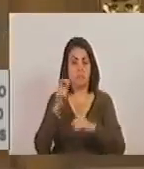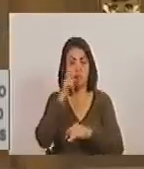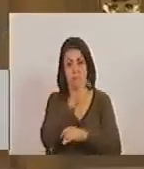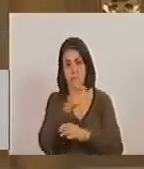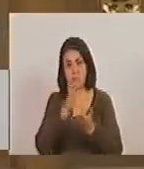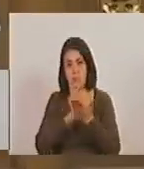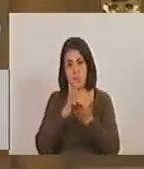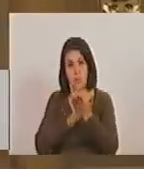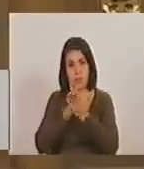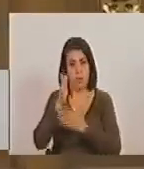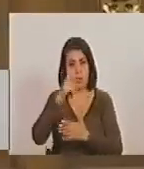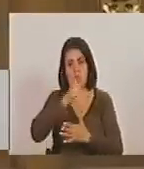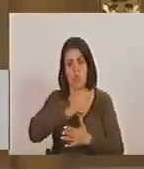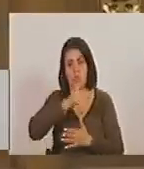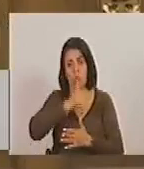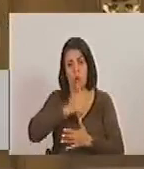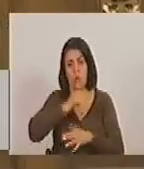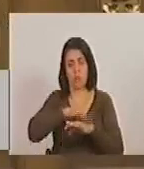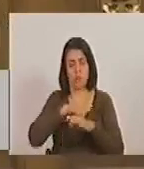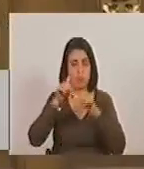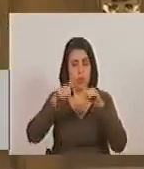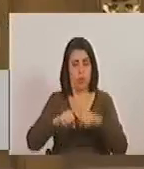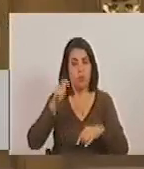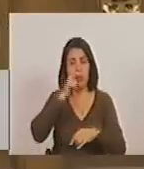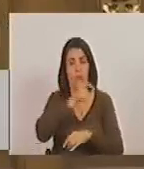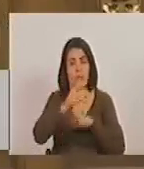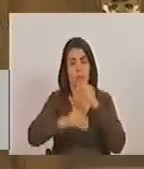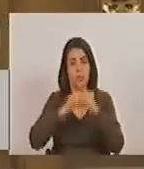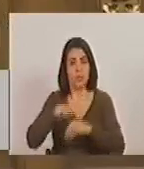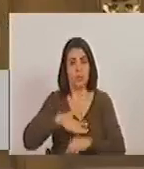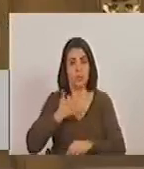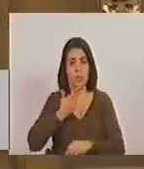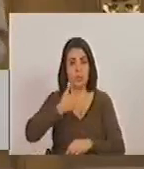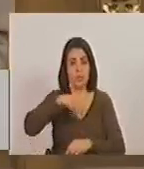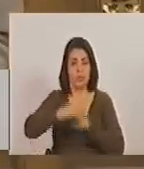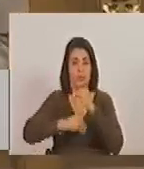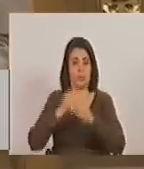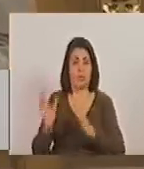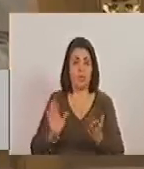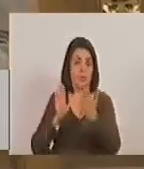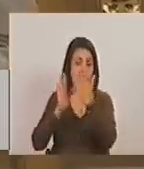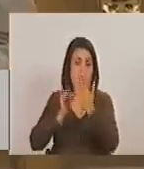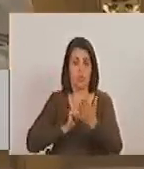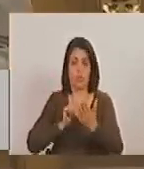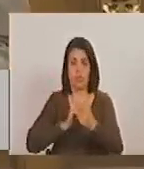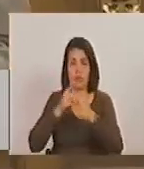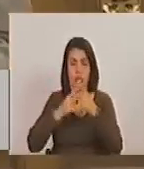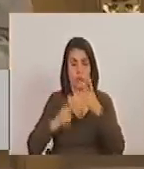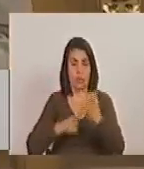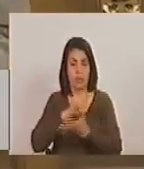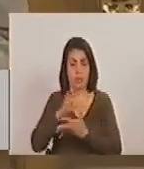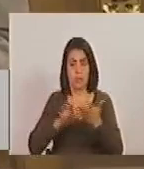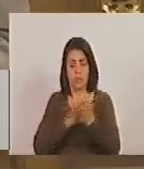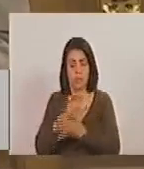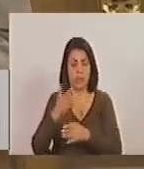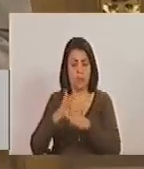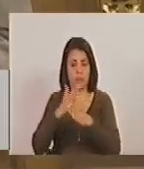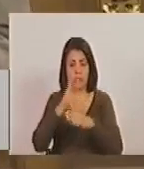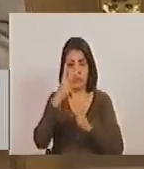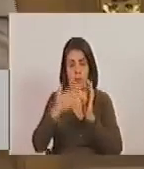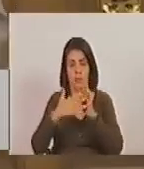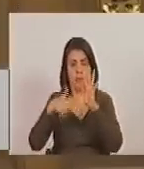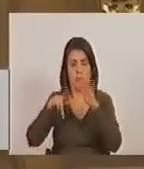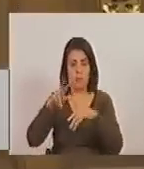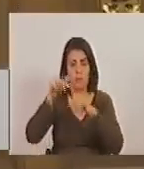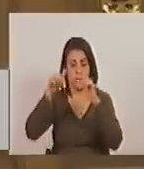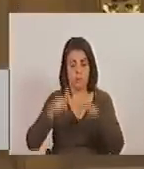que sigue hoy resistiendo, un pueblo que hace posible que nosotros hayamos afrontado lo que nosotros hemos afrontado desde 2013 para